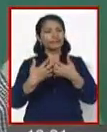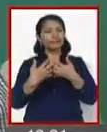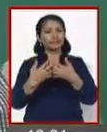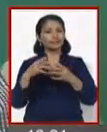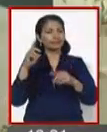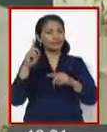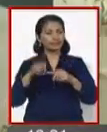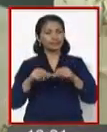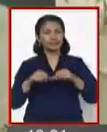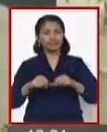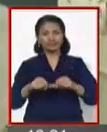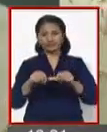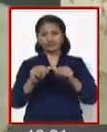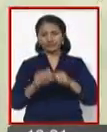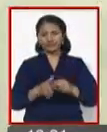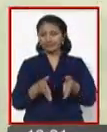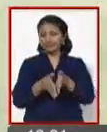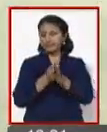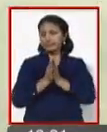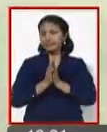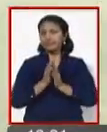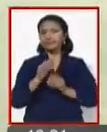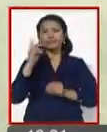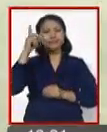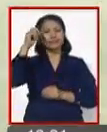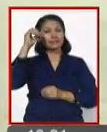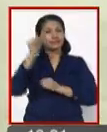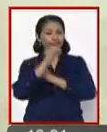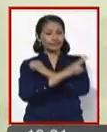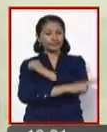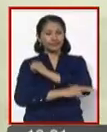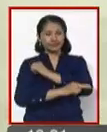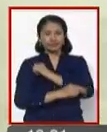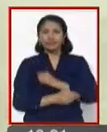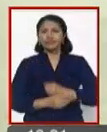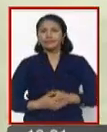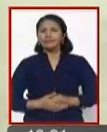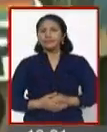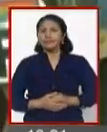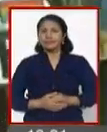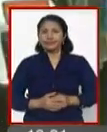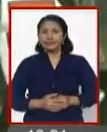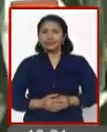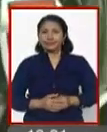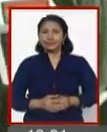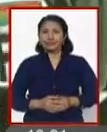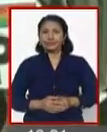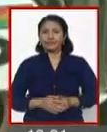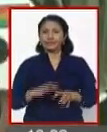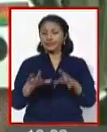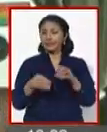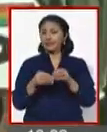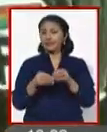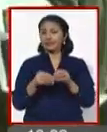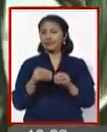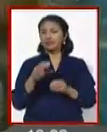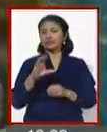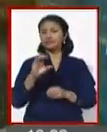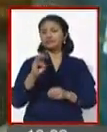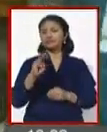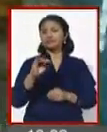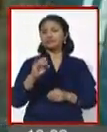hace insostenible. Lo que pedimos al gobierno nacional es que incremente la